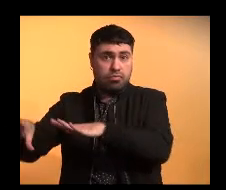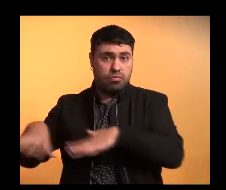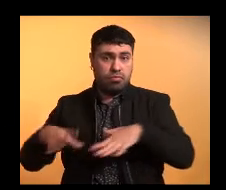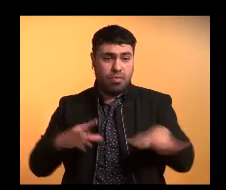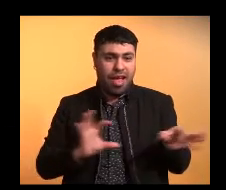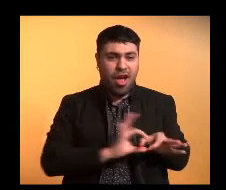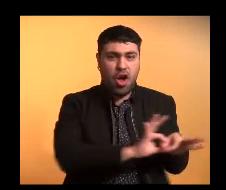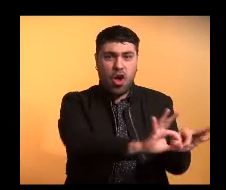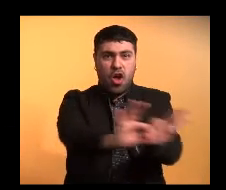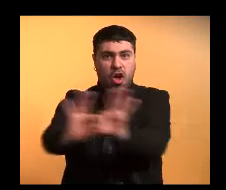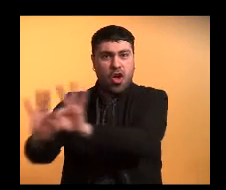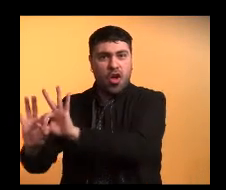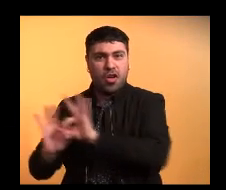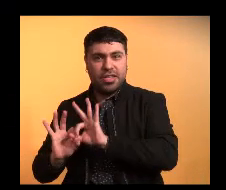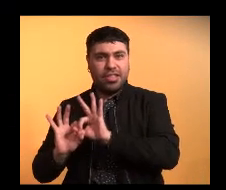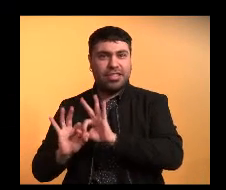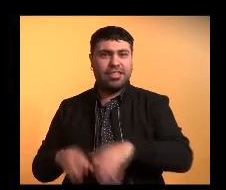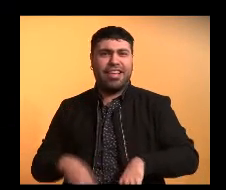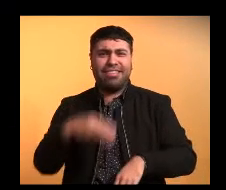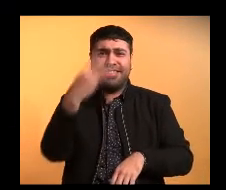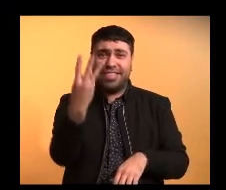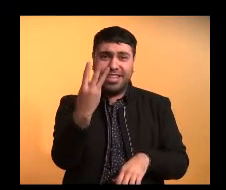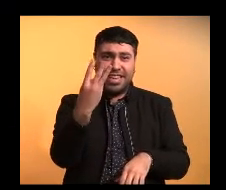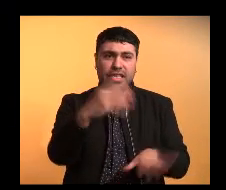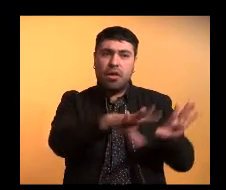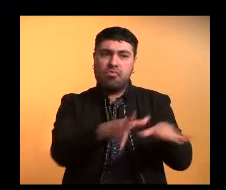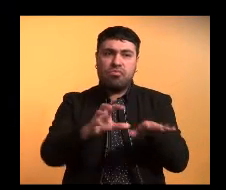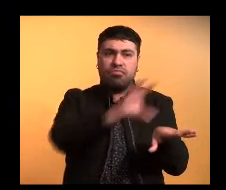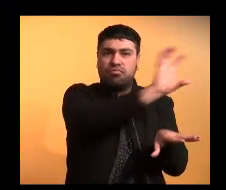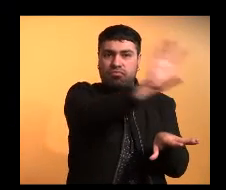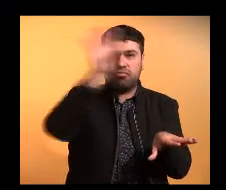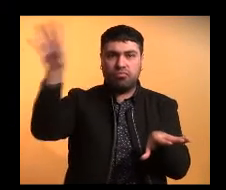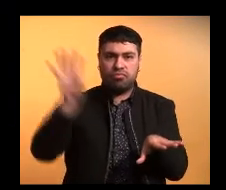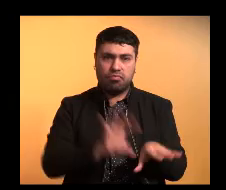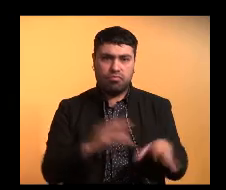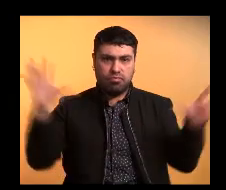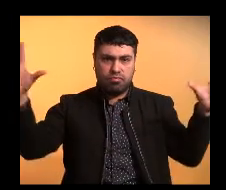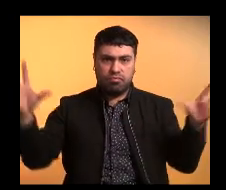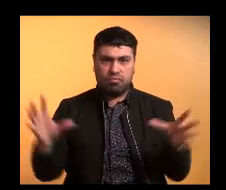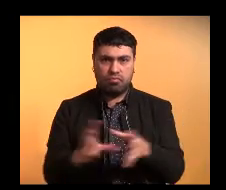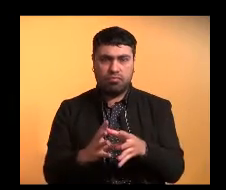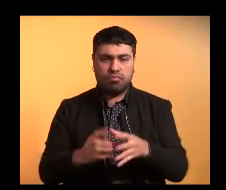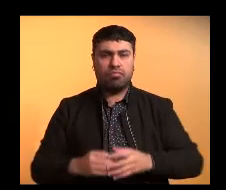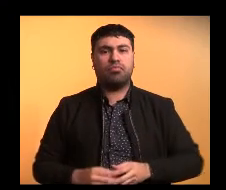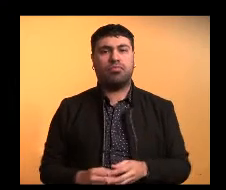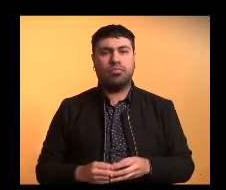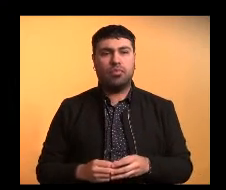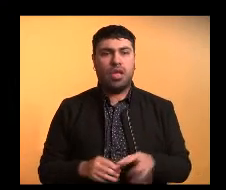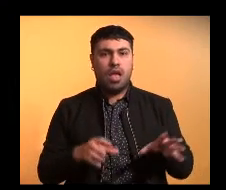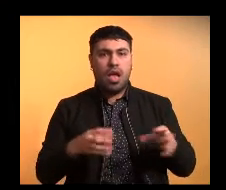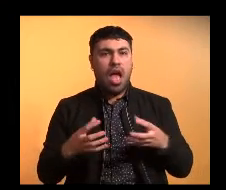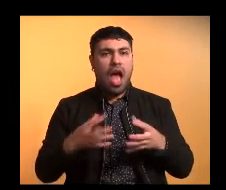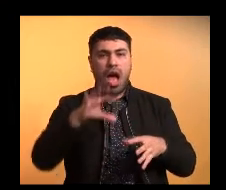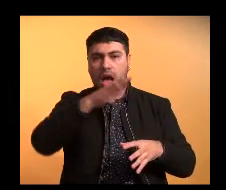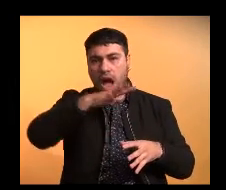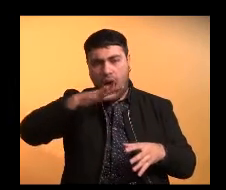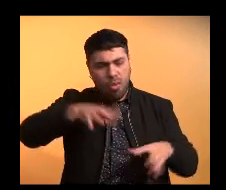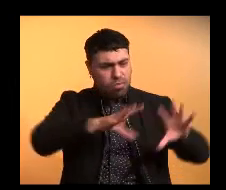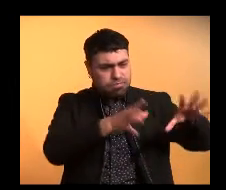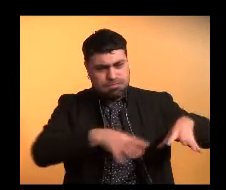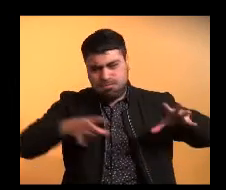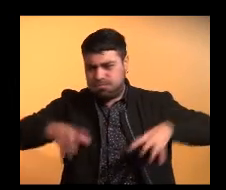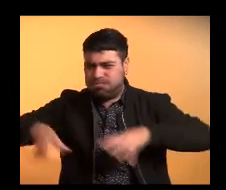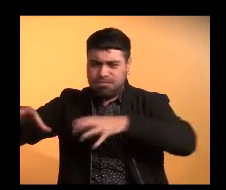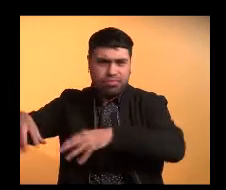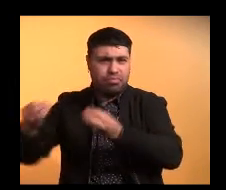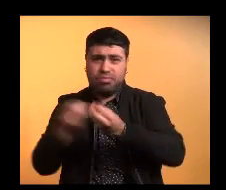el Atlántico, transporta una cantidad impresionante de agua. De hecho, transporta más agua que todos los ríos del planeta